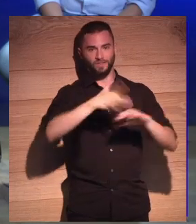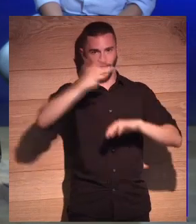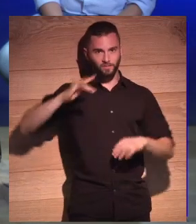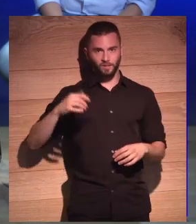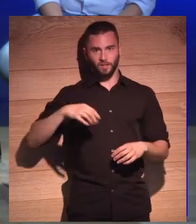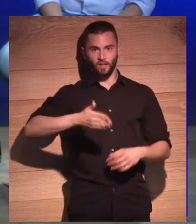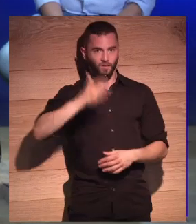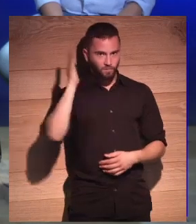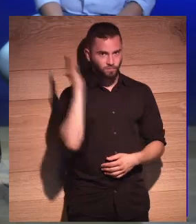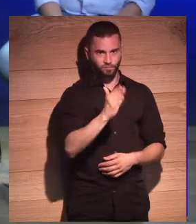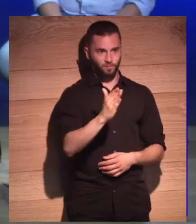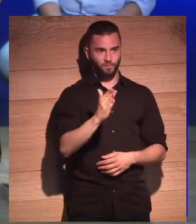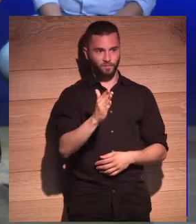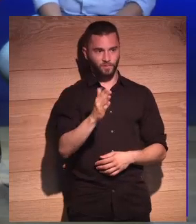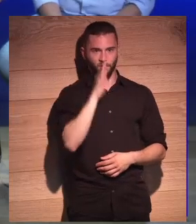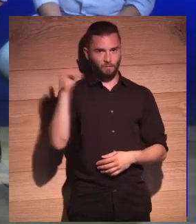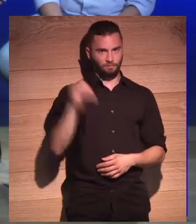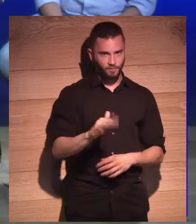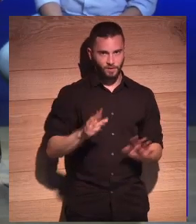que hemos perdido. Y me callo porque...